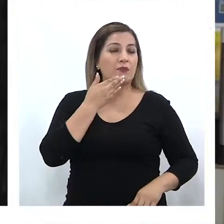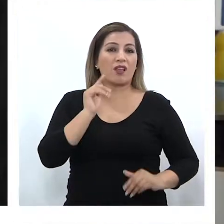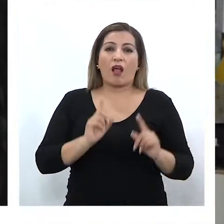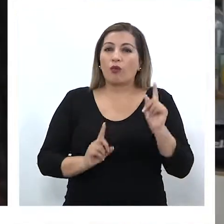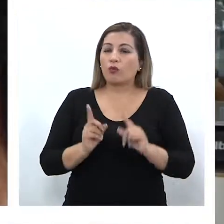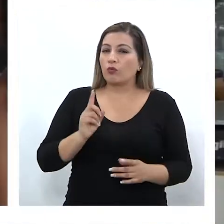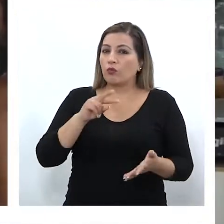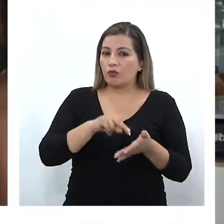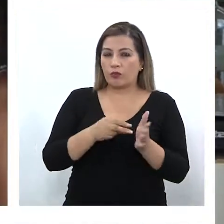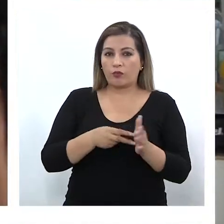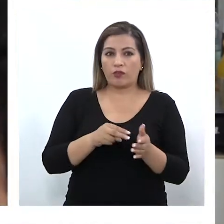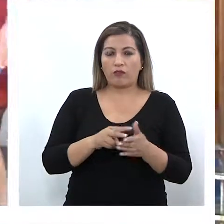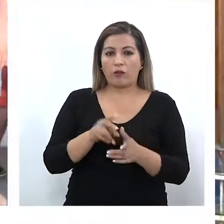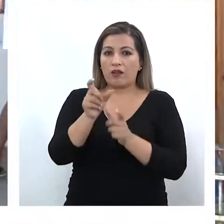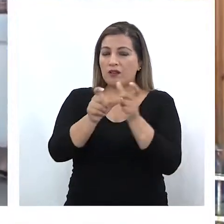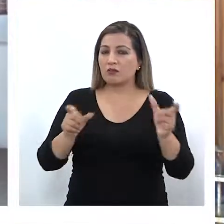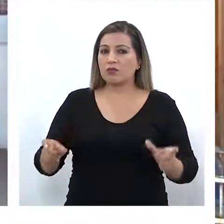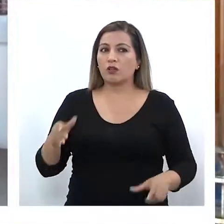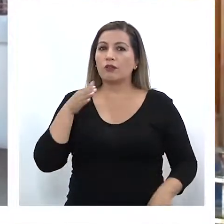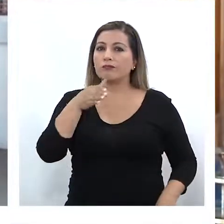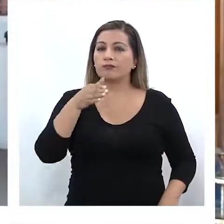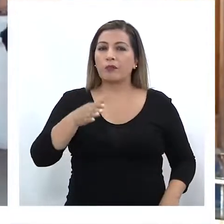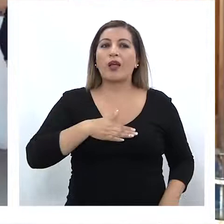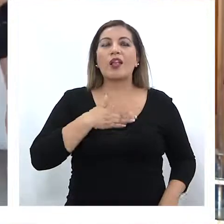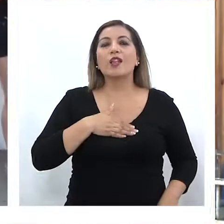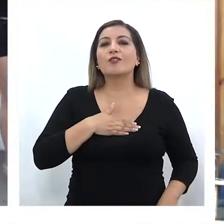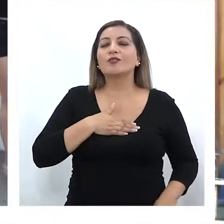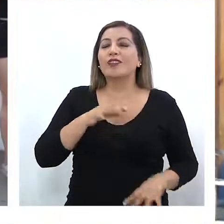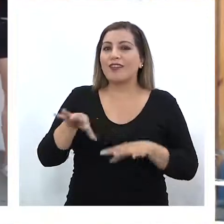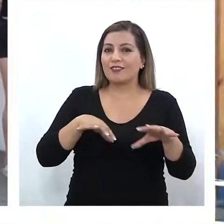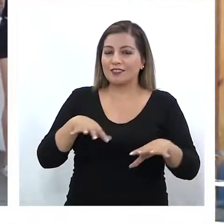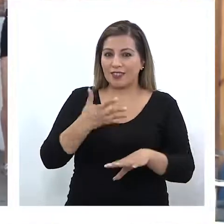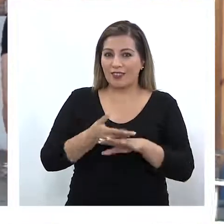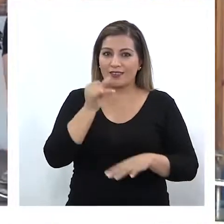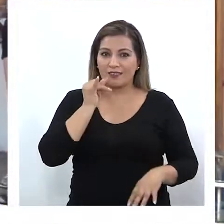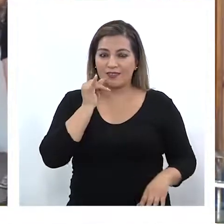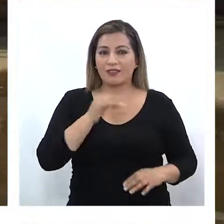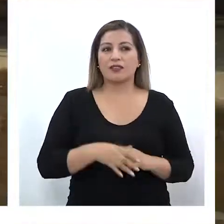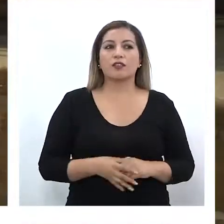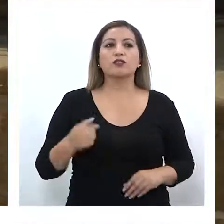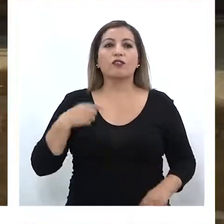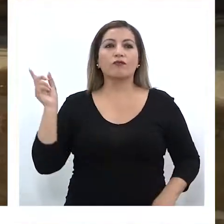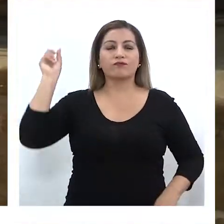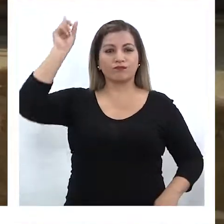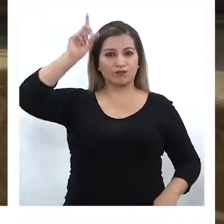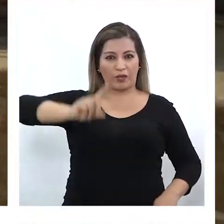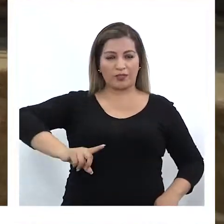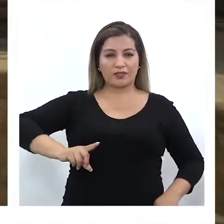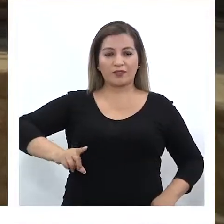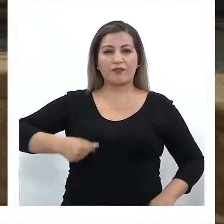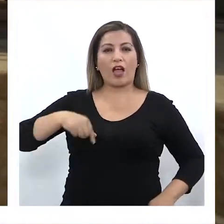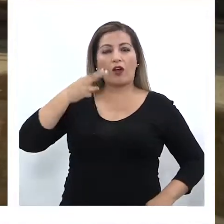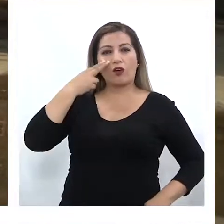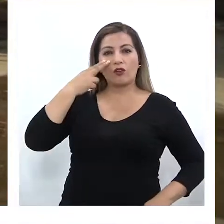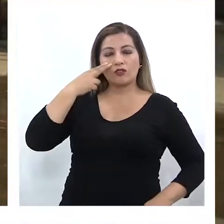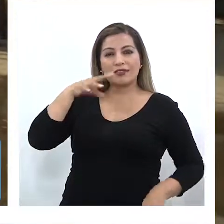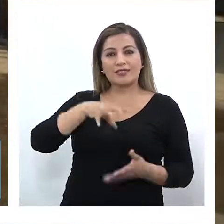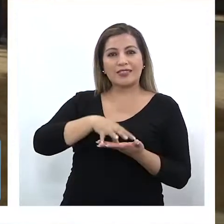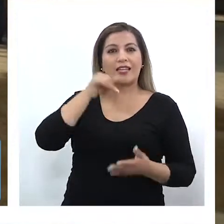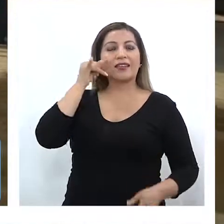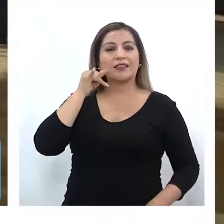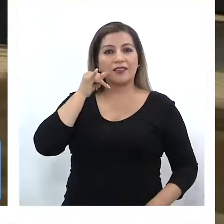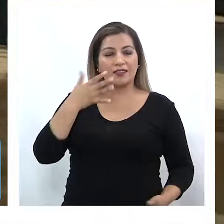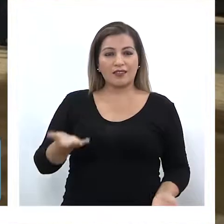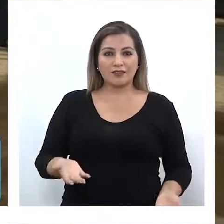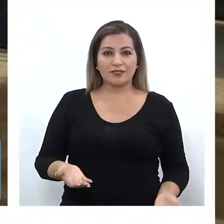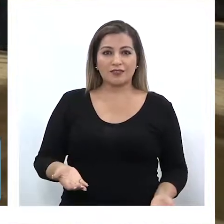dificultades, visitantes degustan las delicias de nuestras costas. Vengo de visita, vine a conocer esta ciudad y